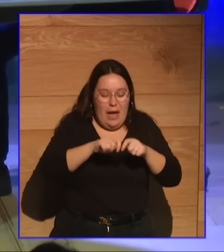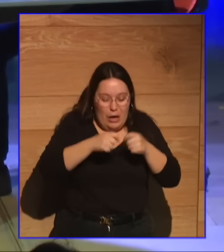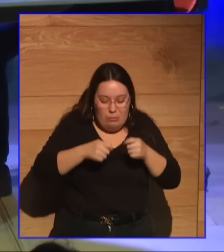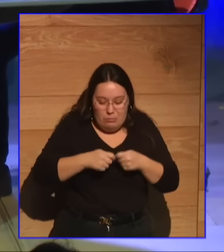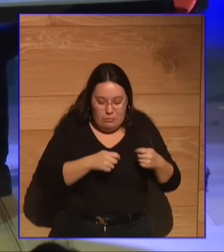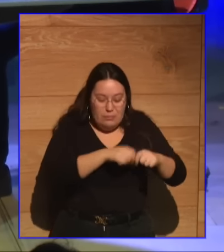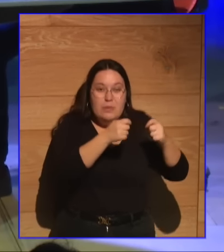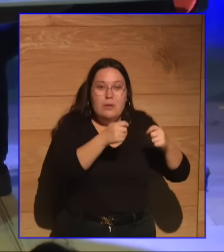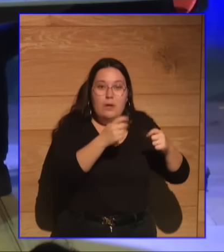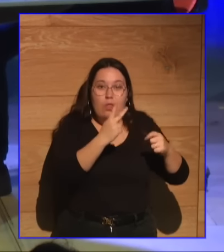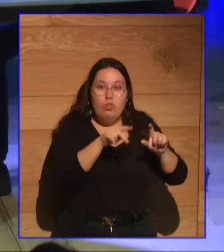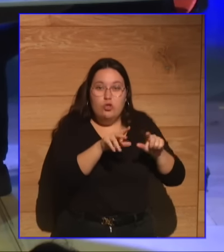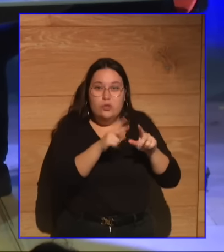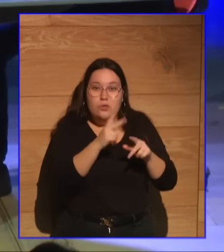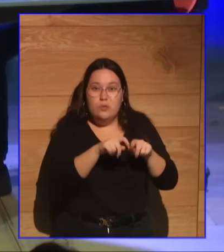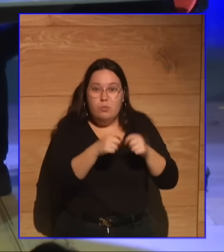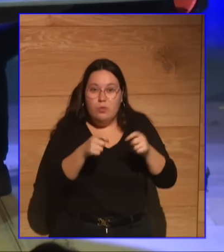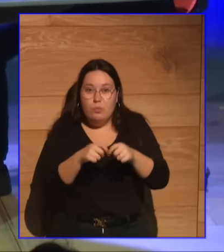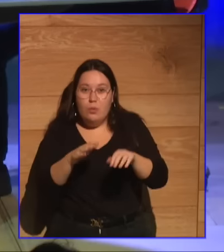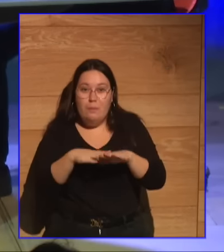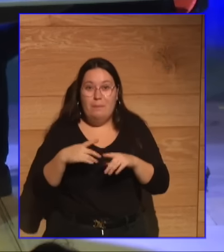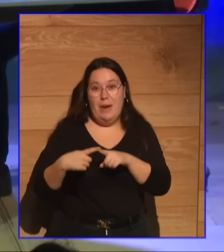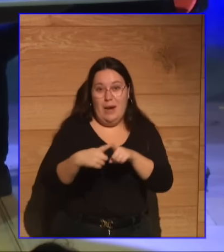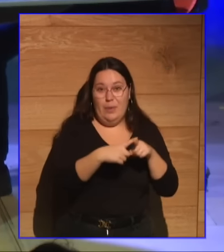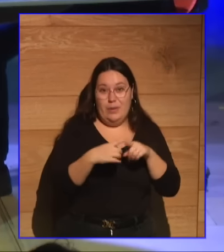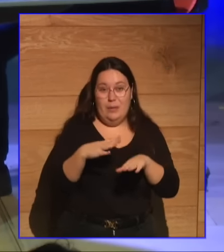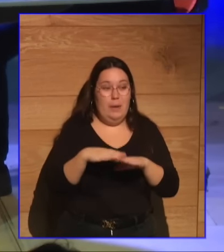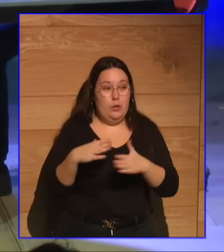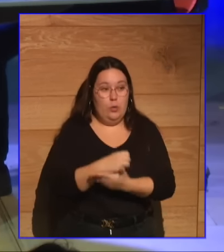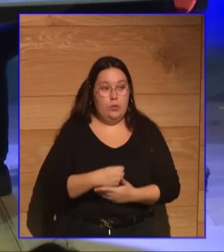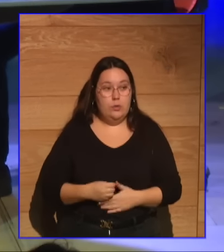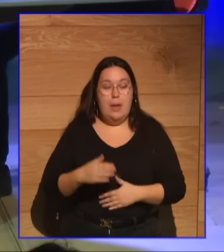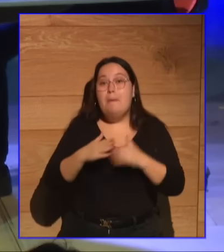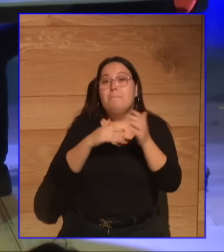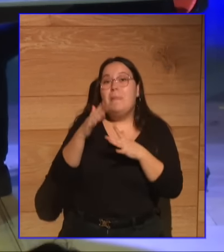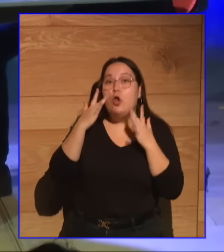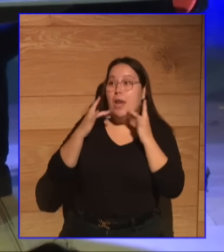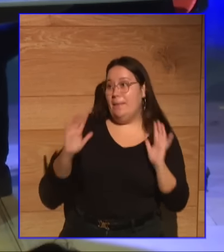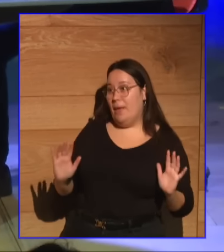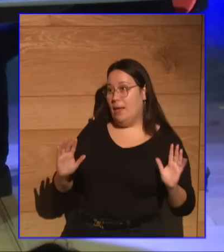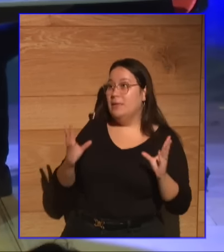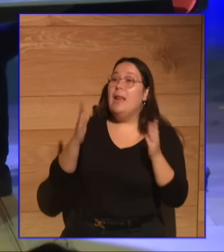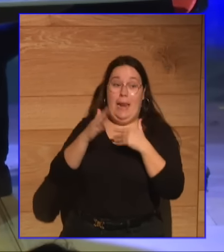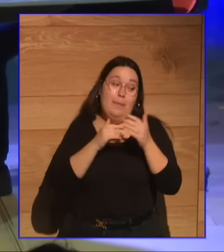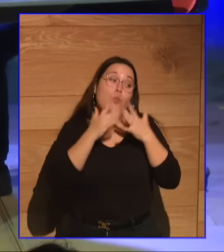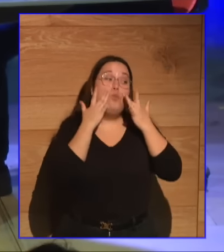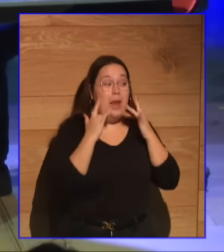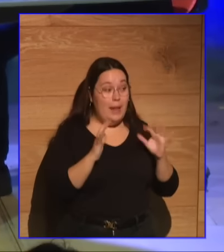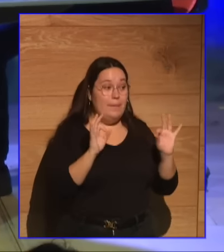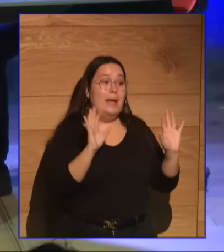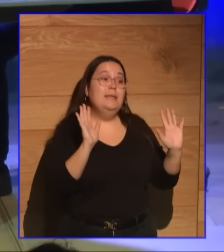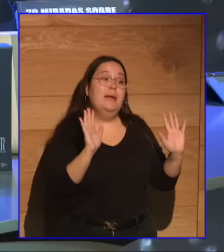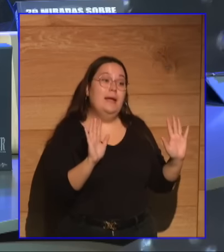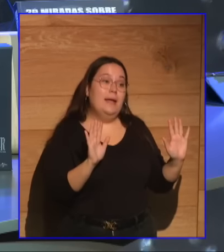bollos que ha traído para repartirlos entre todos. Con las manos limpias. Pero escucha, manos muy limpias, vale. Y muy